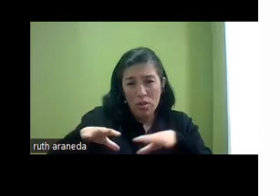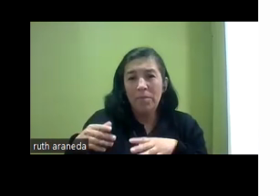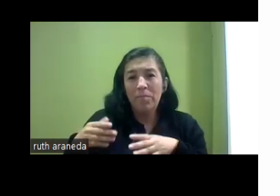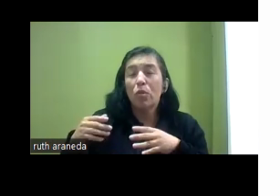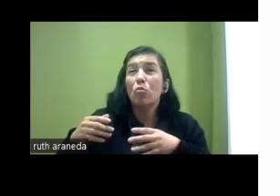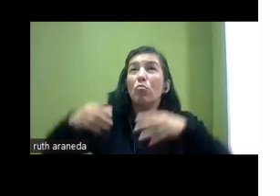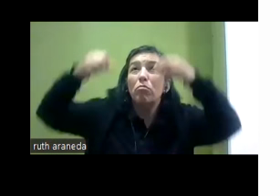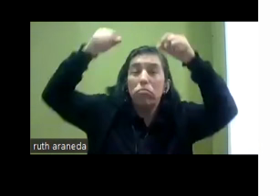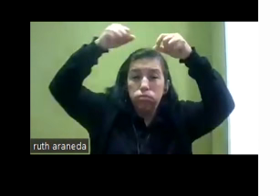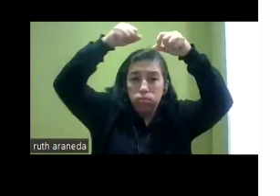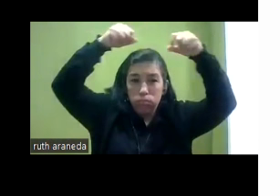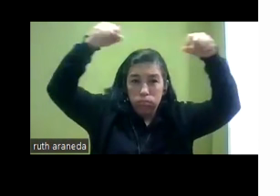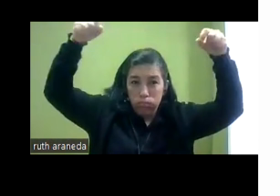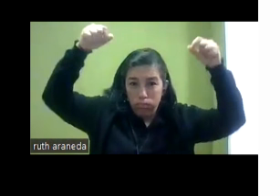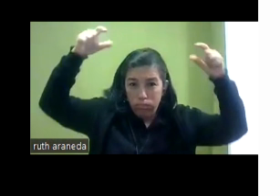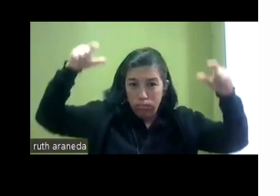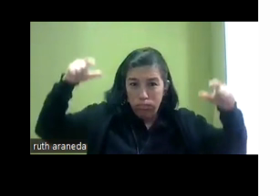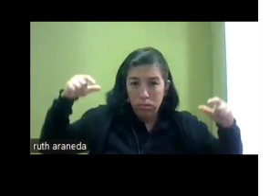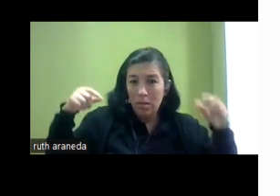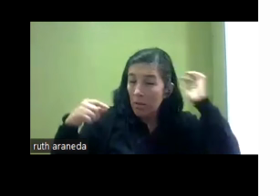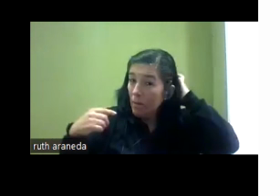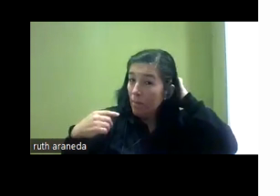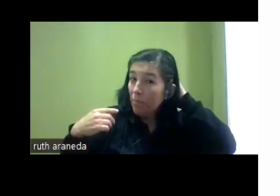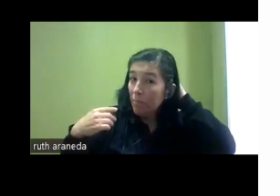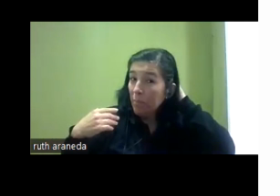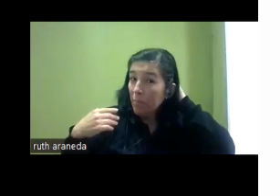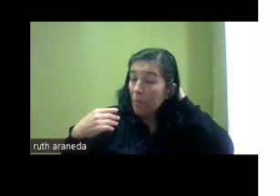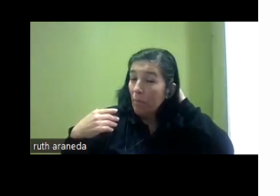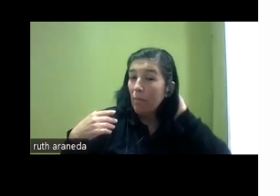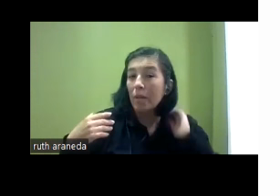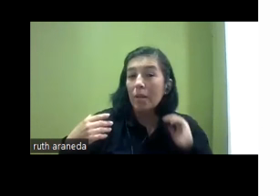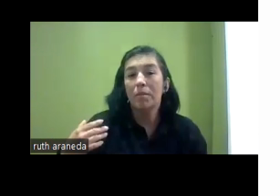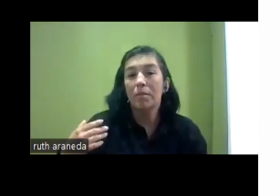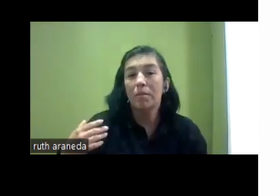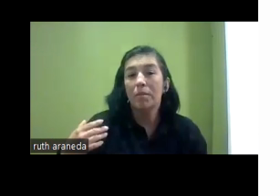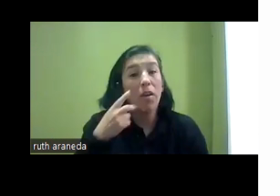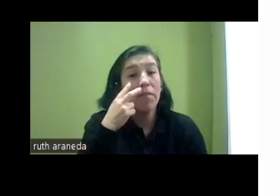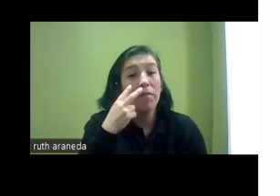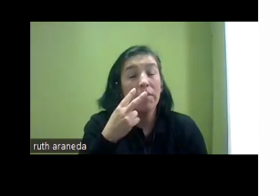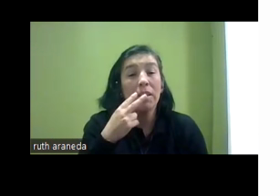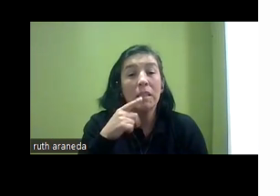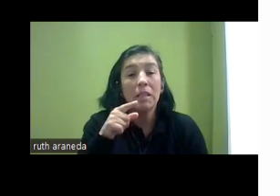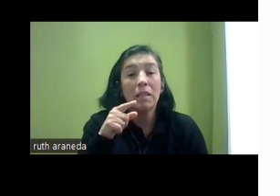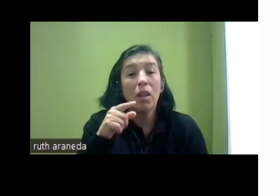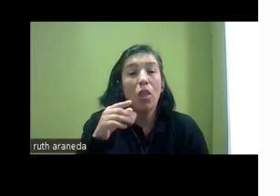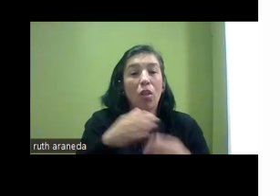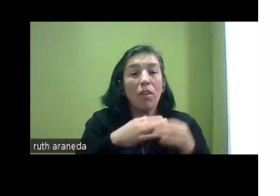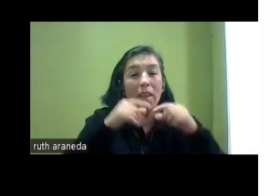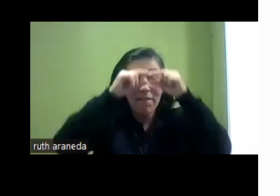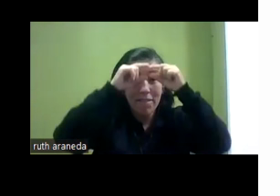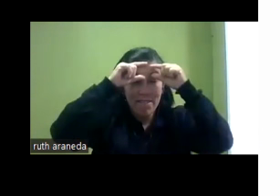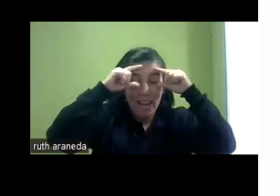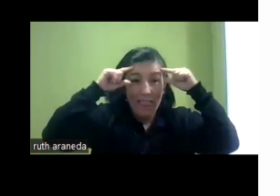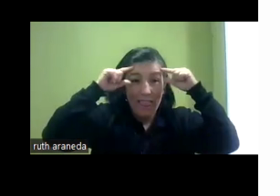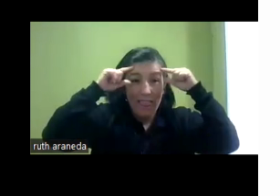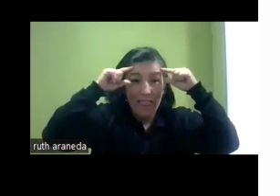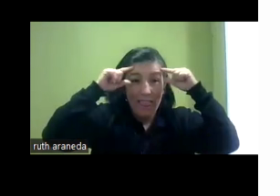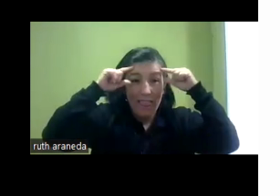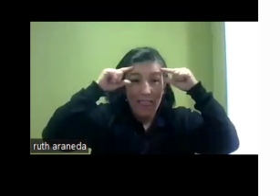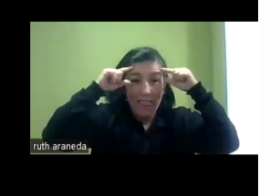colgando desde el mismo paquete funerario. Y esto que ustedes ven aquí sobre la frente dada vuelta